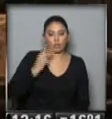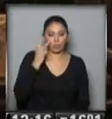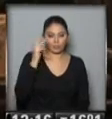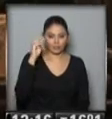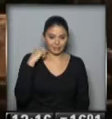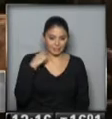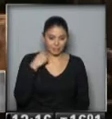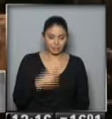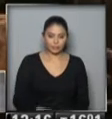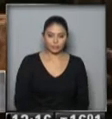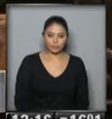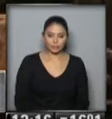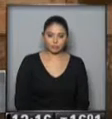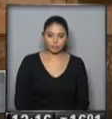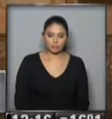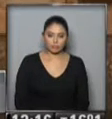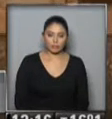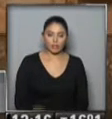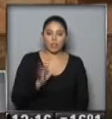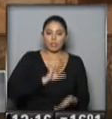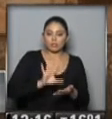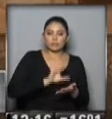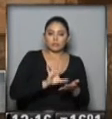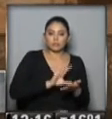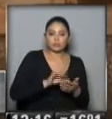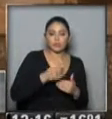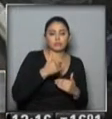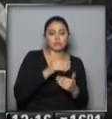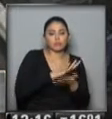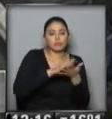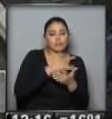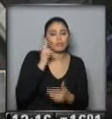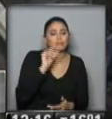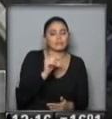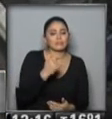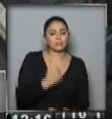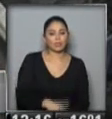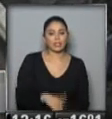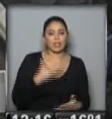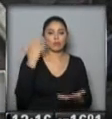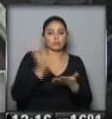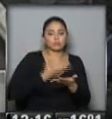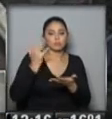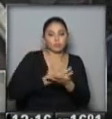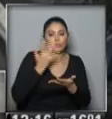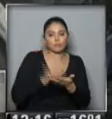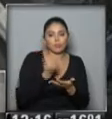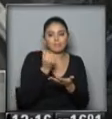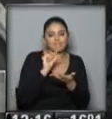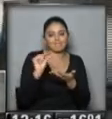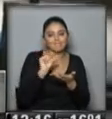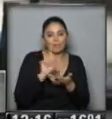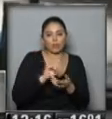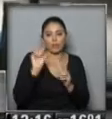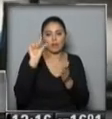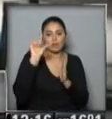Lo peor es que la meta de reducción del déficit sigue estando lejana y los aumentos de impuestos no producen más ingresos al fisco, sino